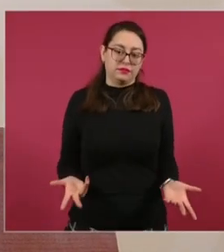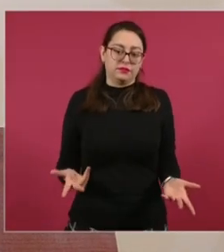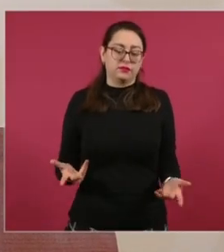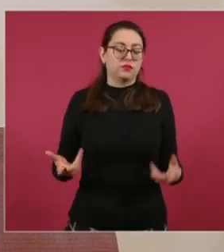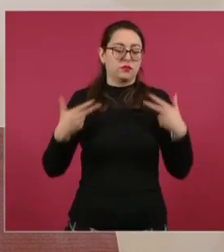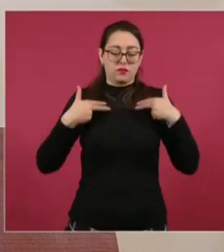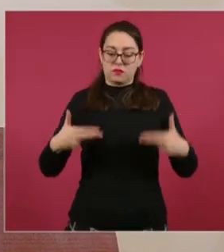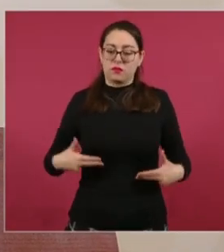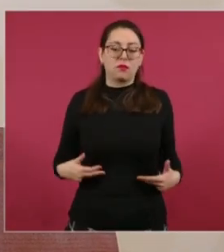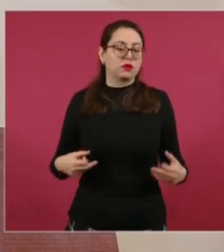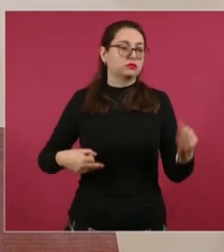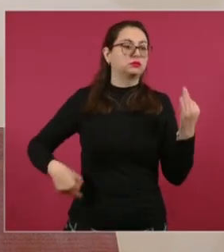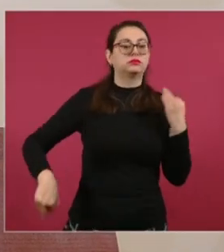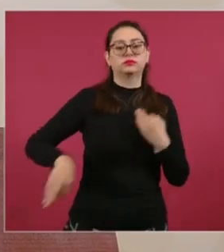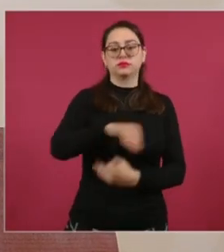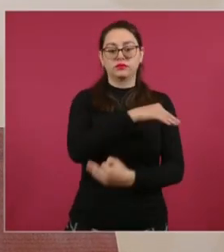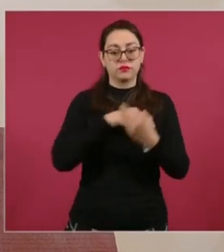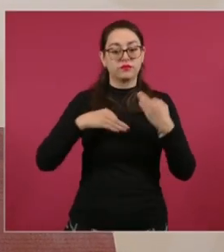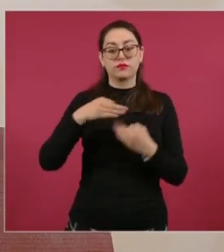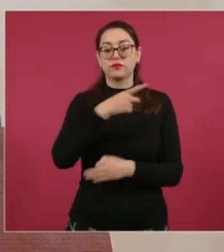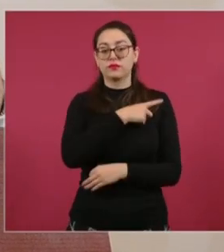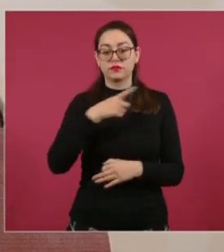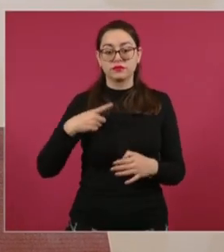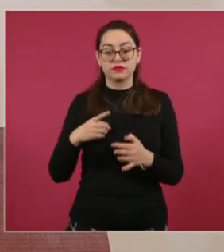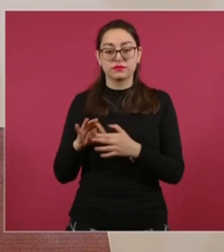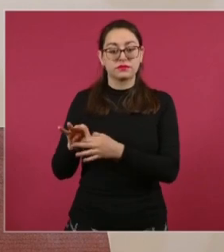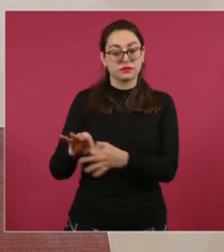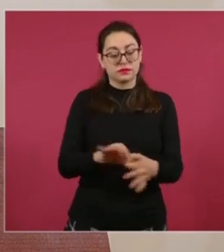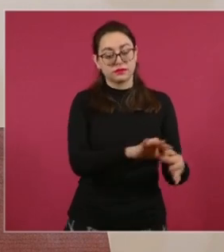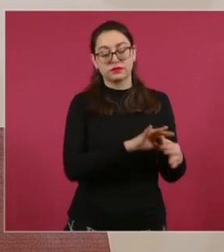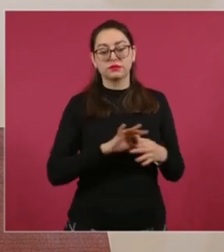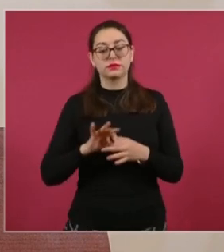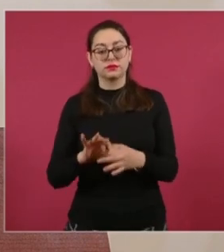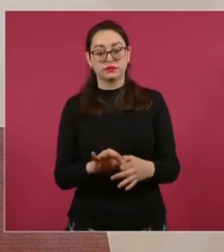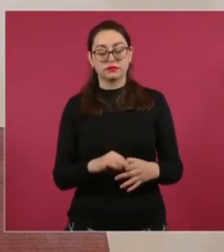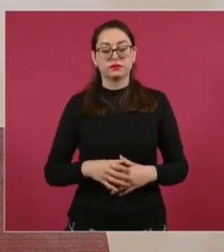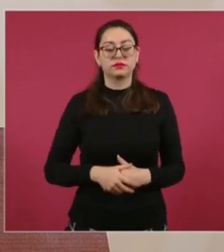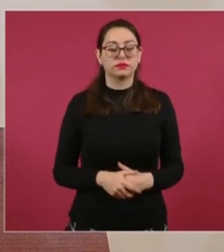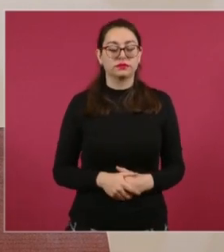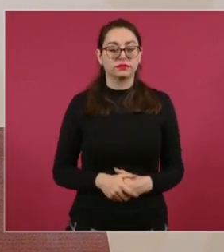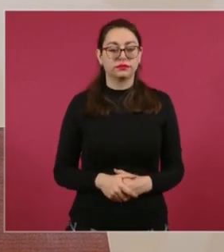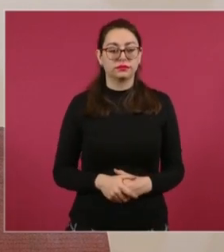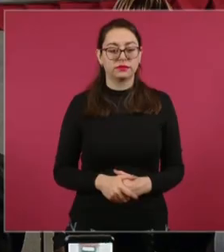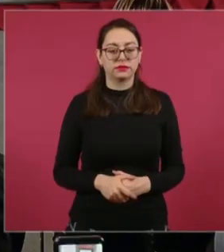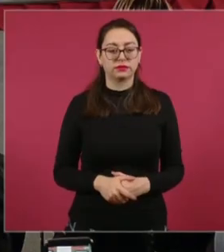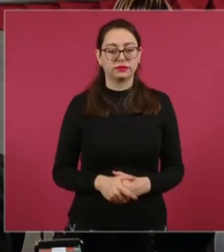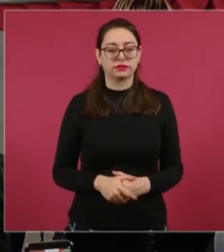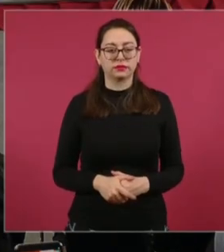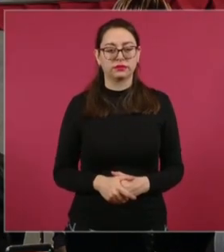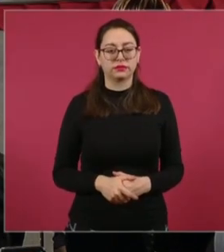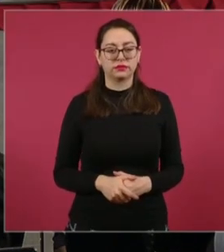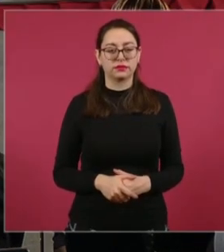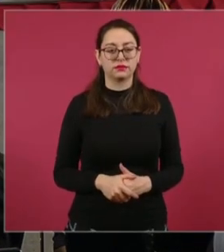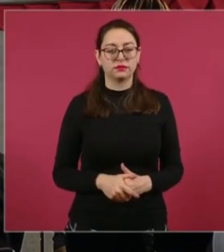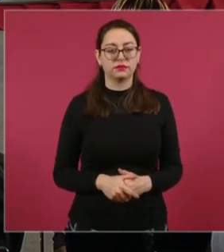para eso… Ah,